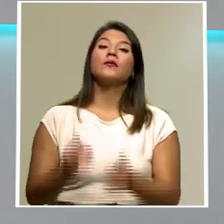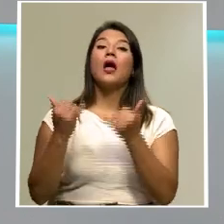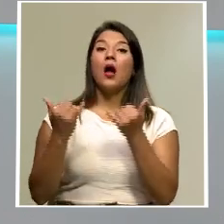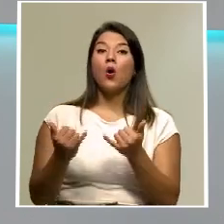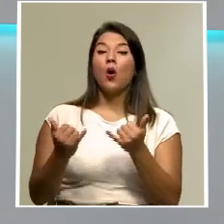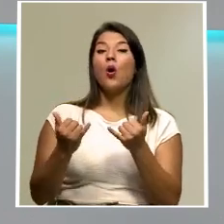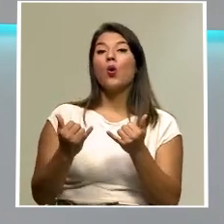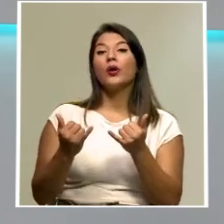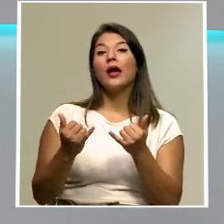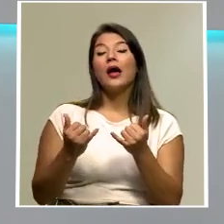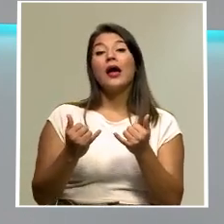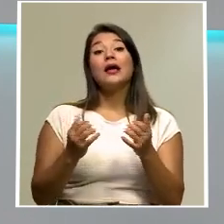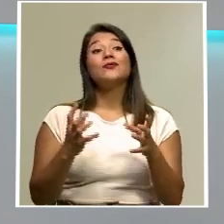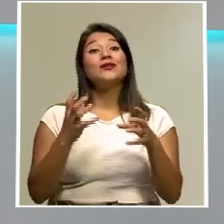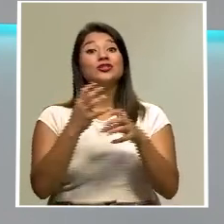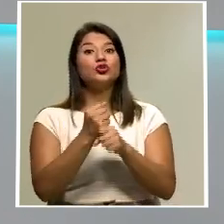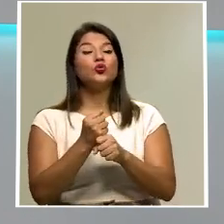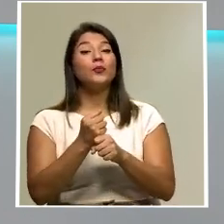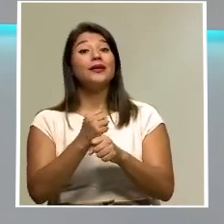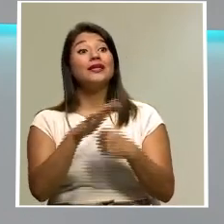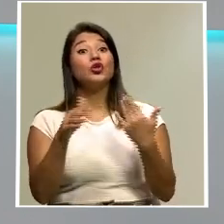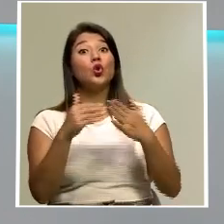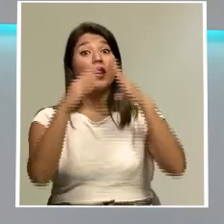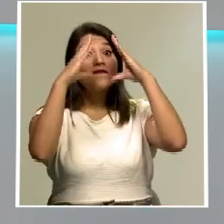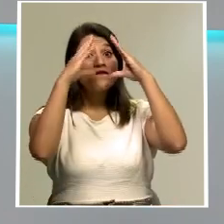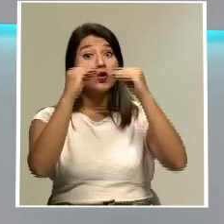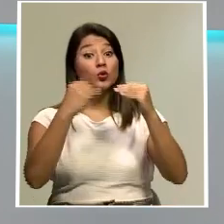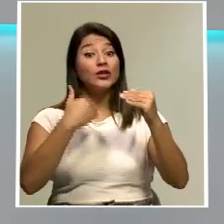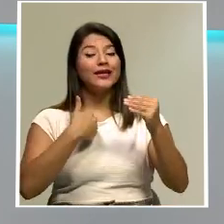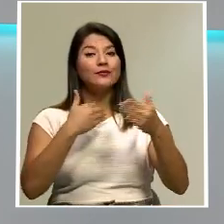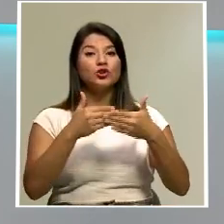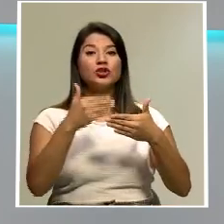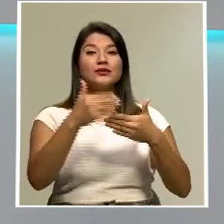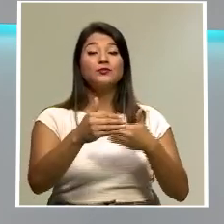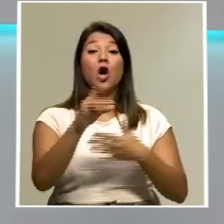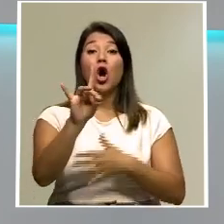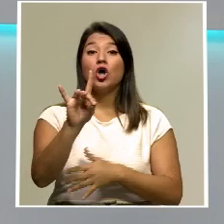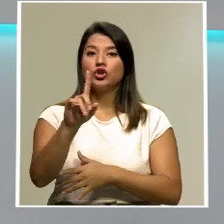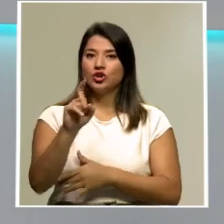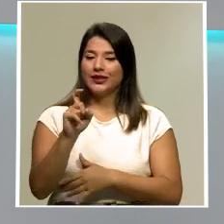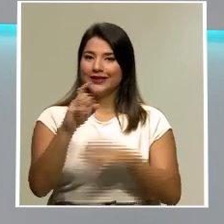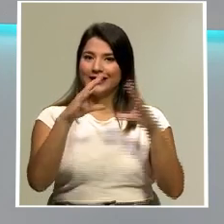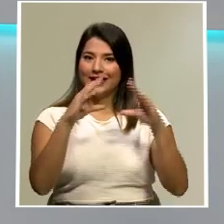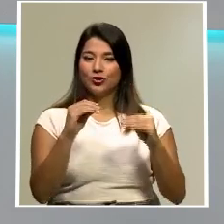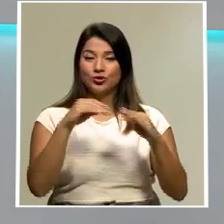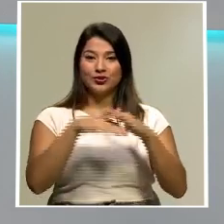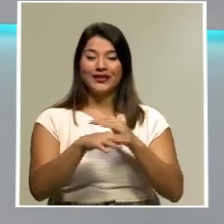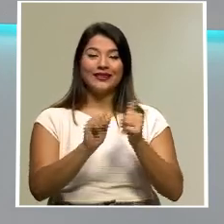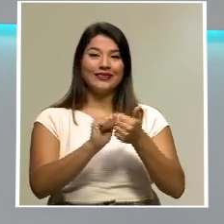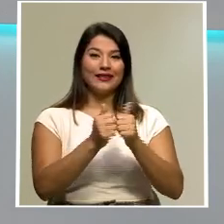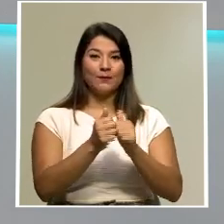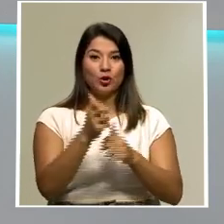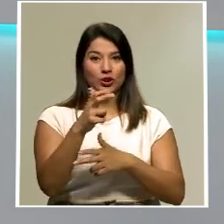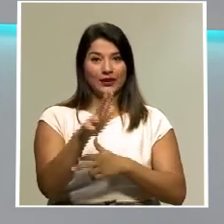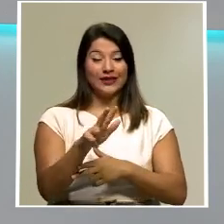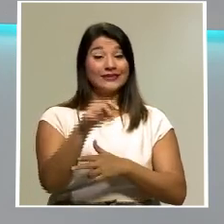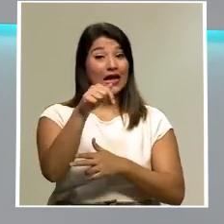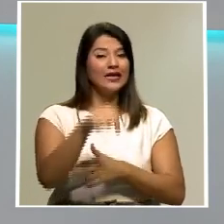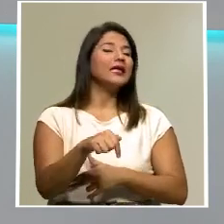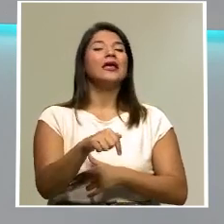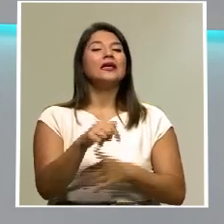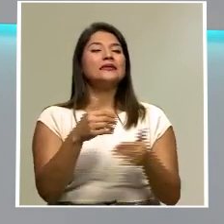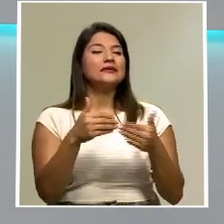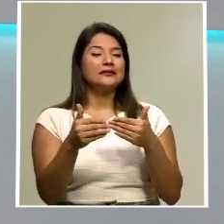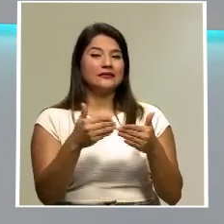Vamos a un adelanto de lo que vamos a tener 8:30 de la noche en Deportivas del 13, aquí en